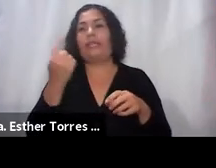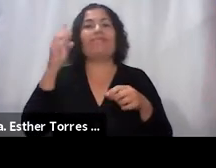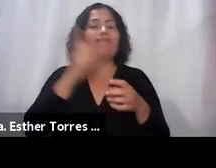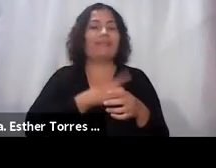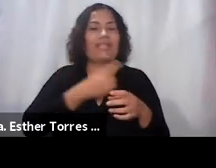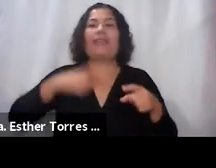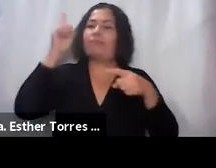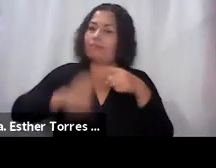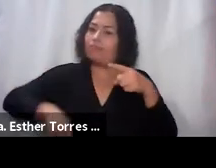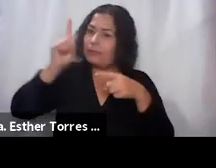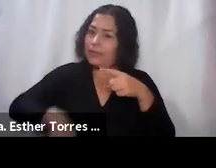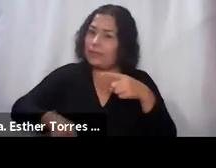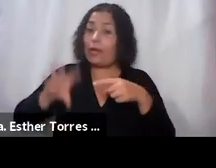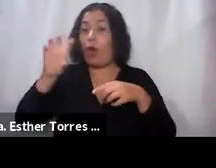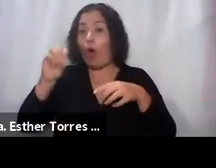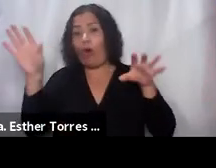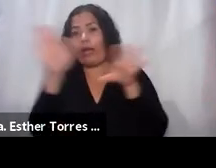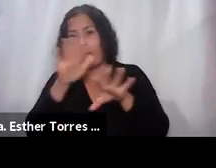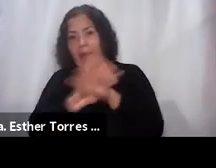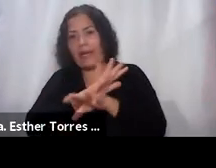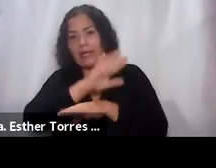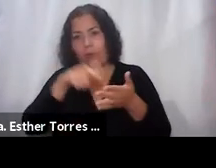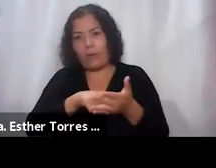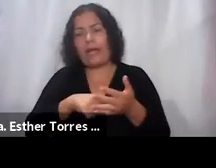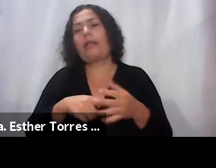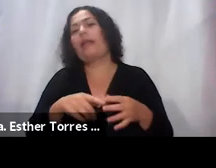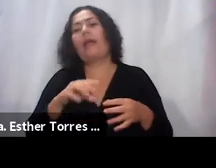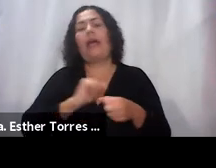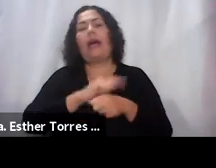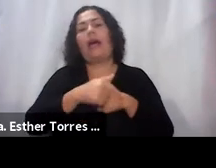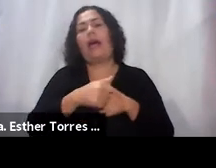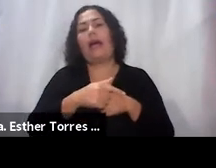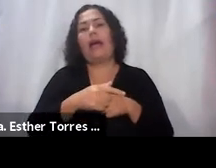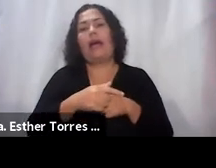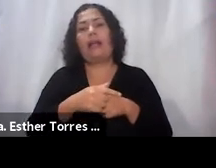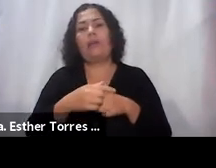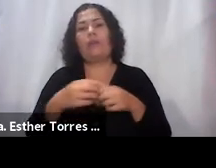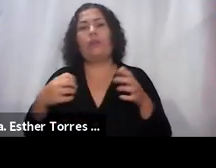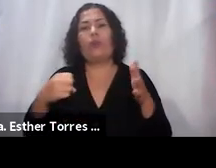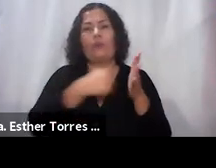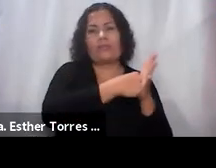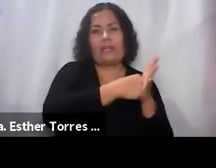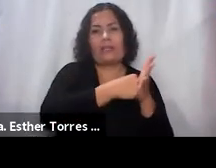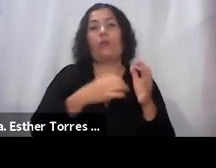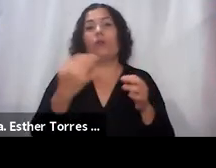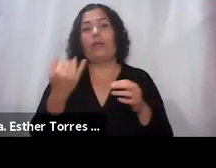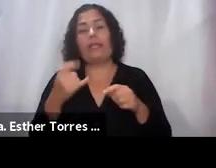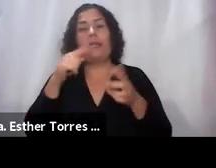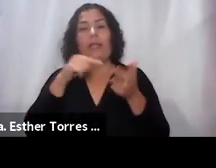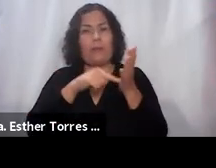o reubicar algún obstáculo. Y los puntitos azules, ¿no? Son los